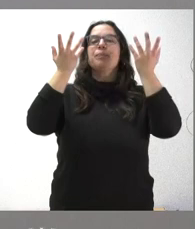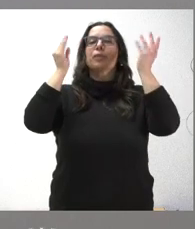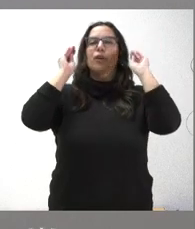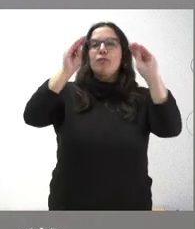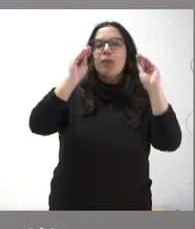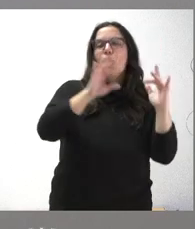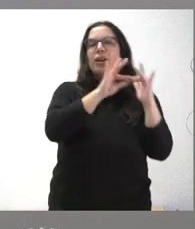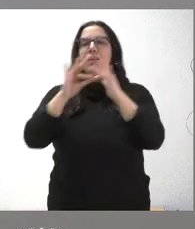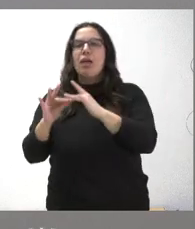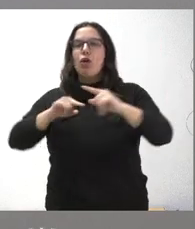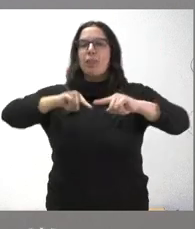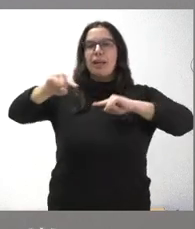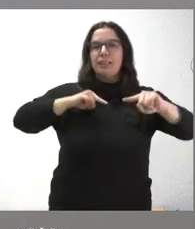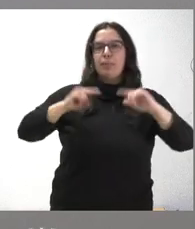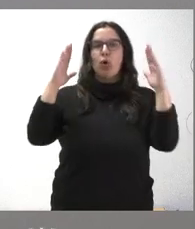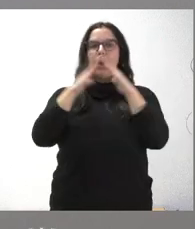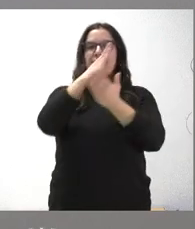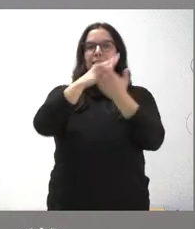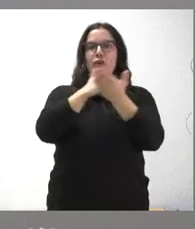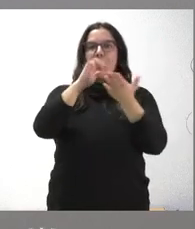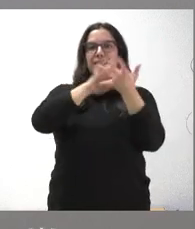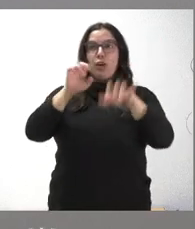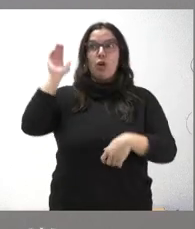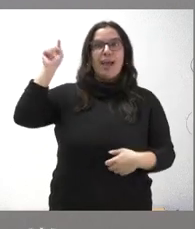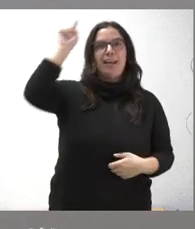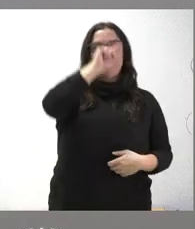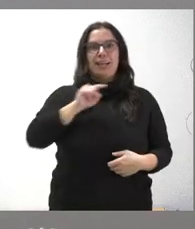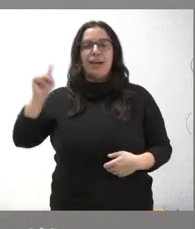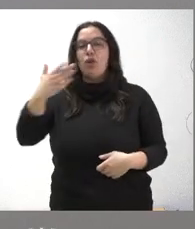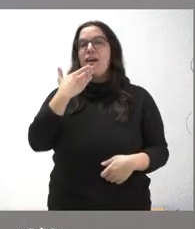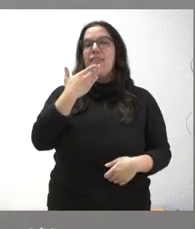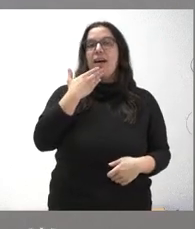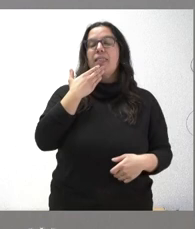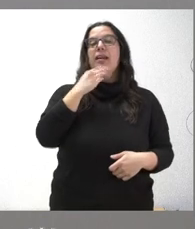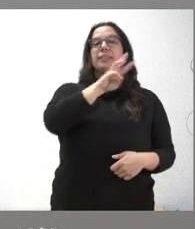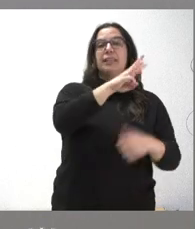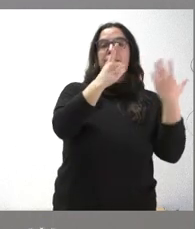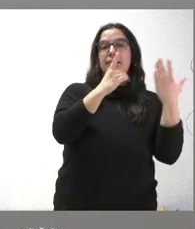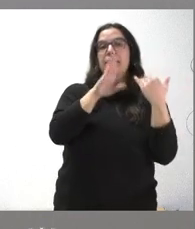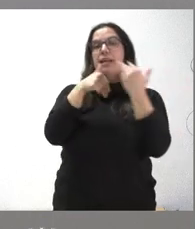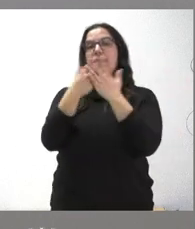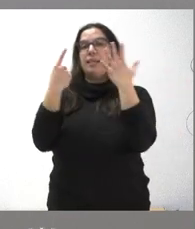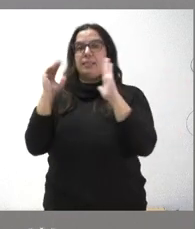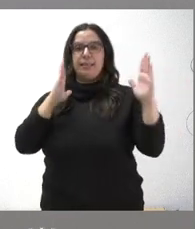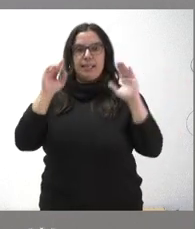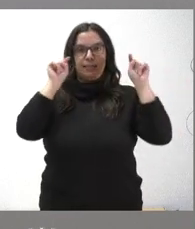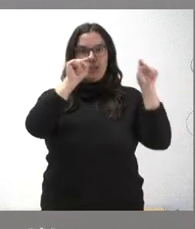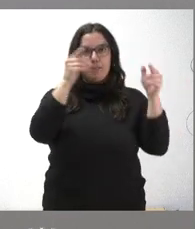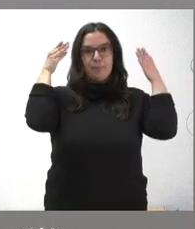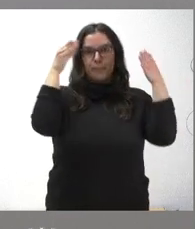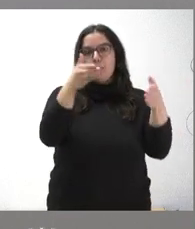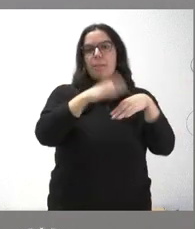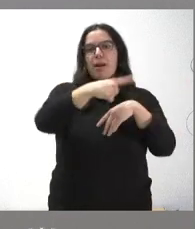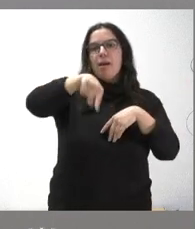liderazgo de directivos de las casas regionales de castillano en el extranjero con una edad comprendida entre los 36 y los 60 años para que